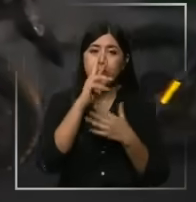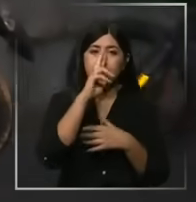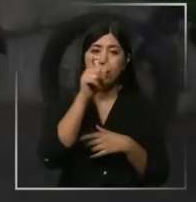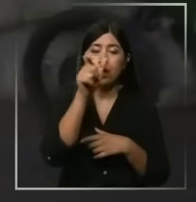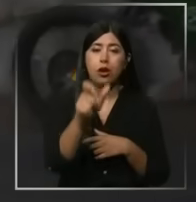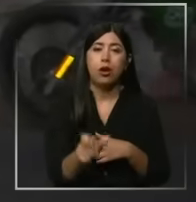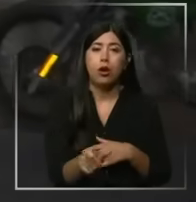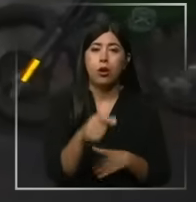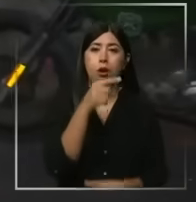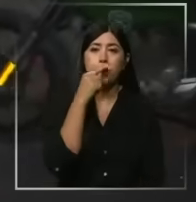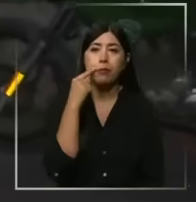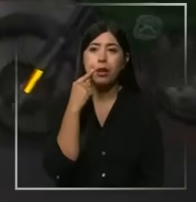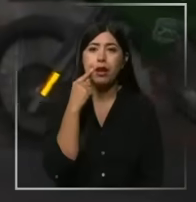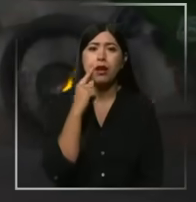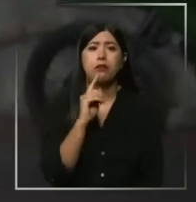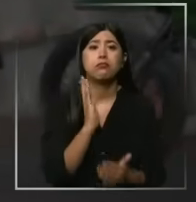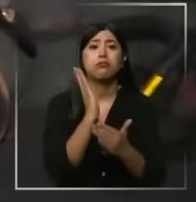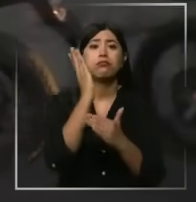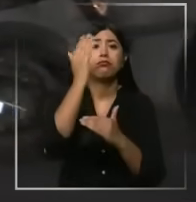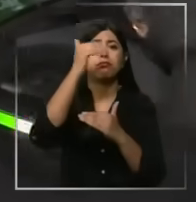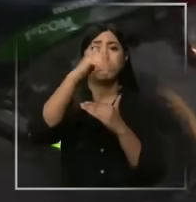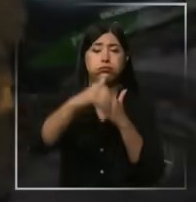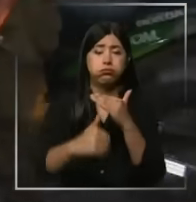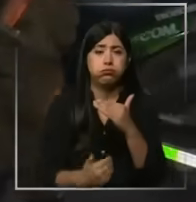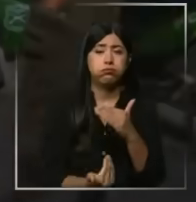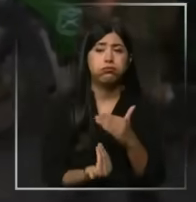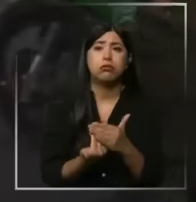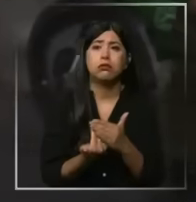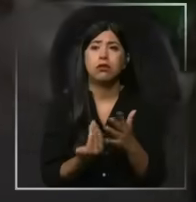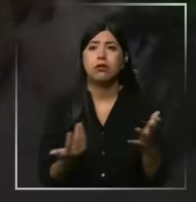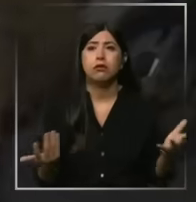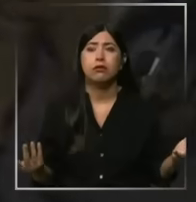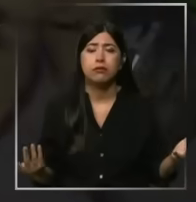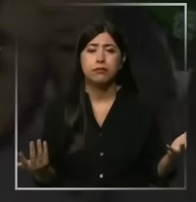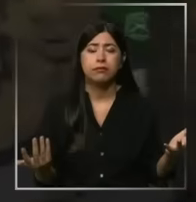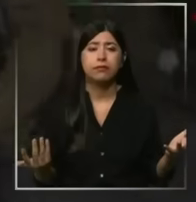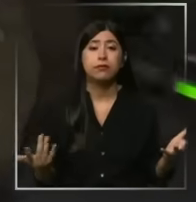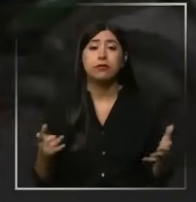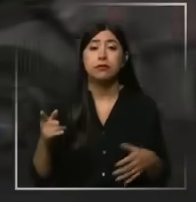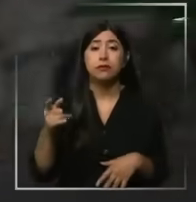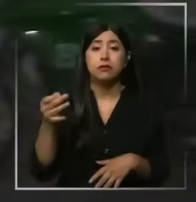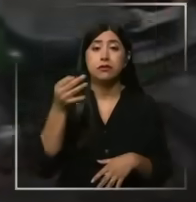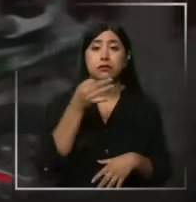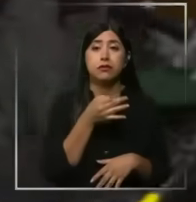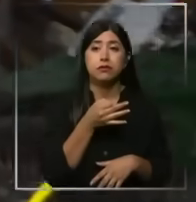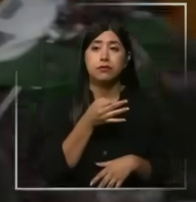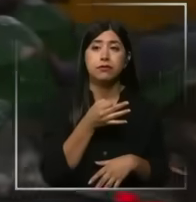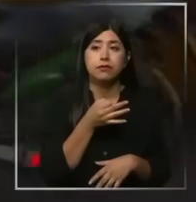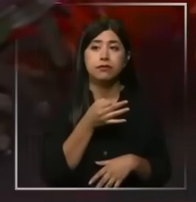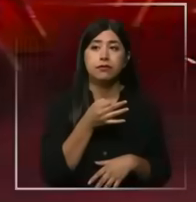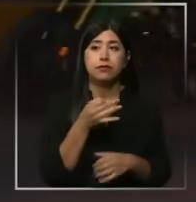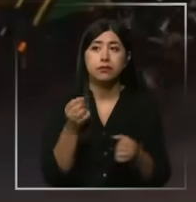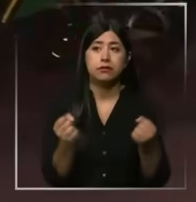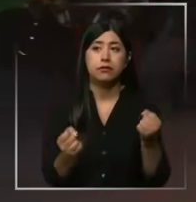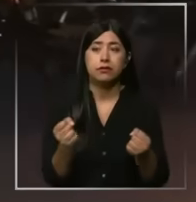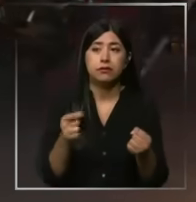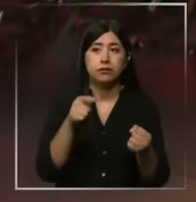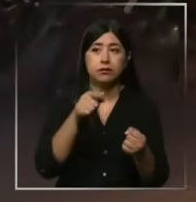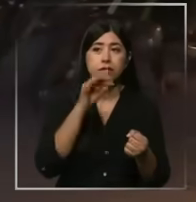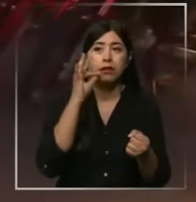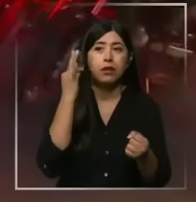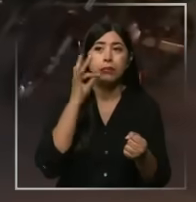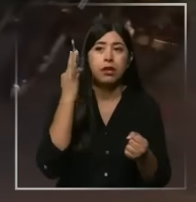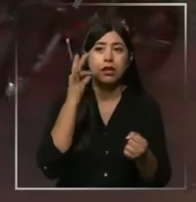esta persona, sí, que había estado durante todo el día. Gonzalo, ahí si les puedo mostrar lo que él nos dice, que llegó en ese